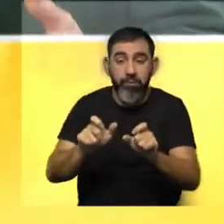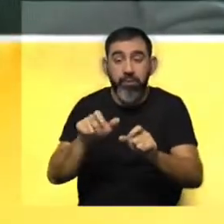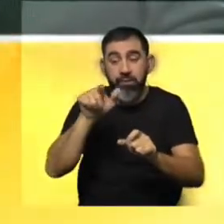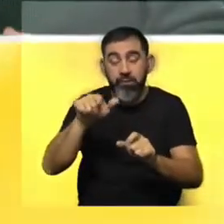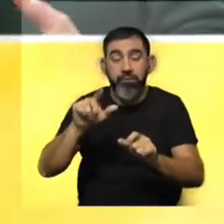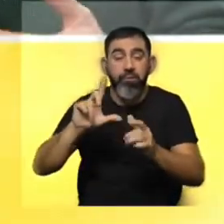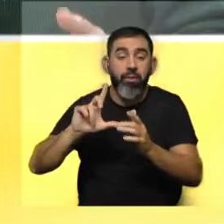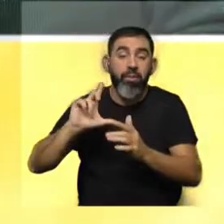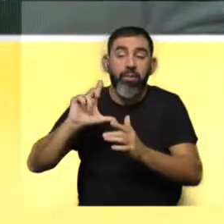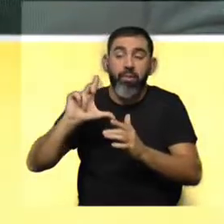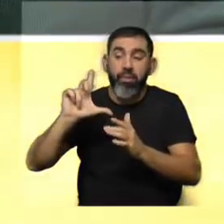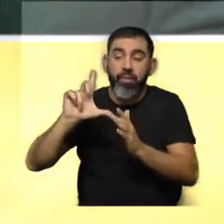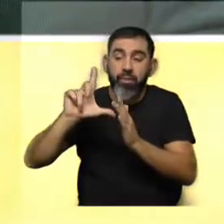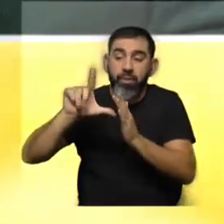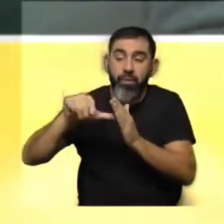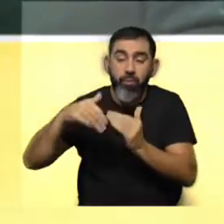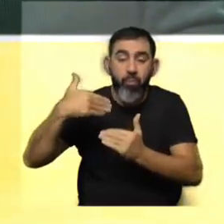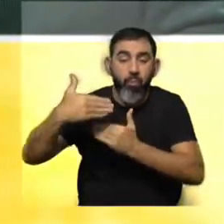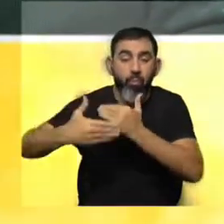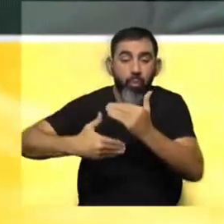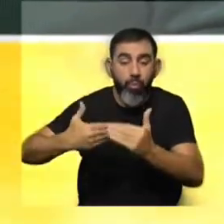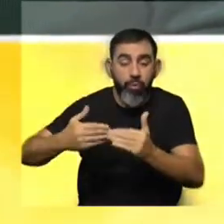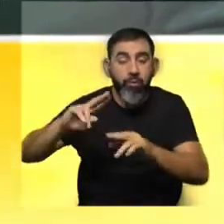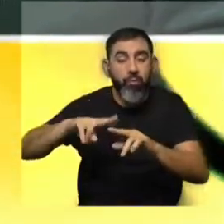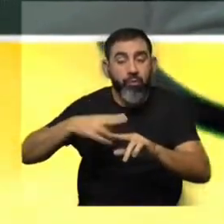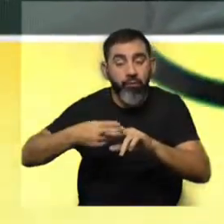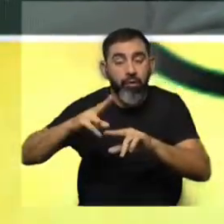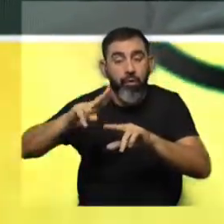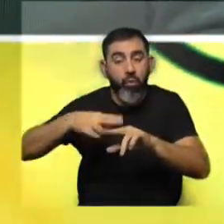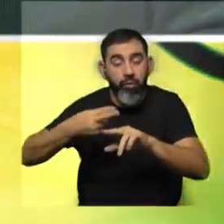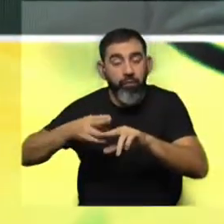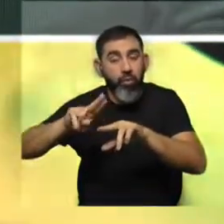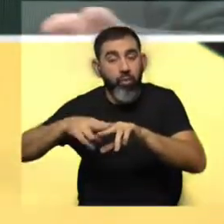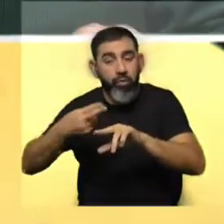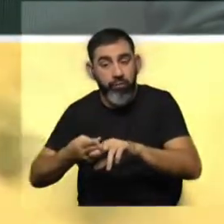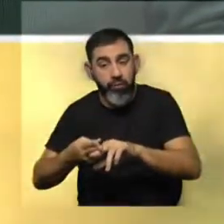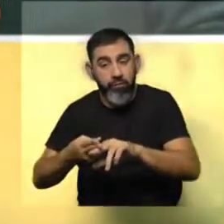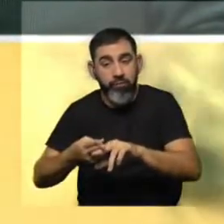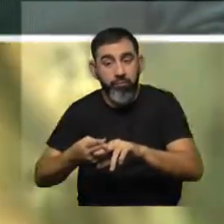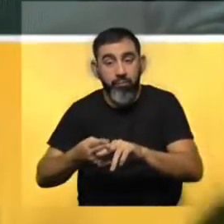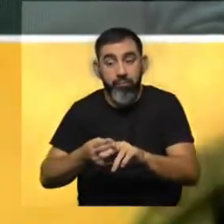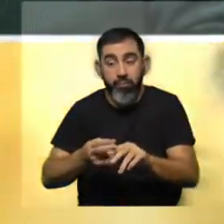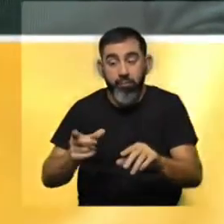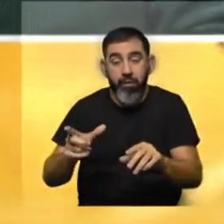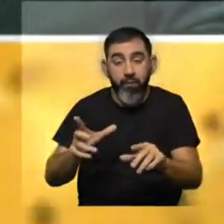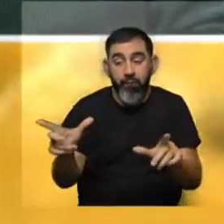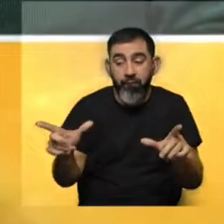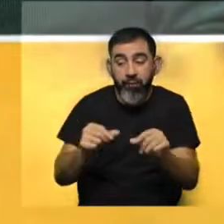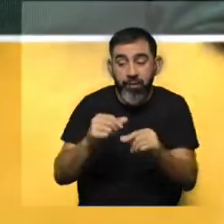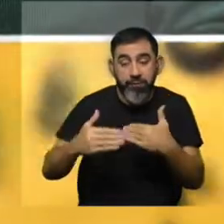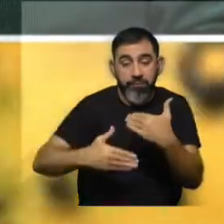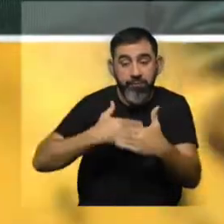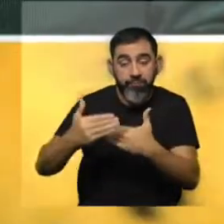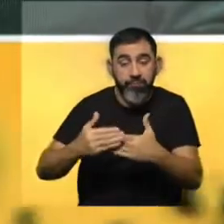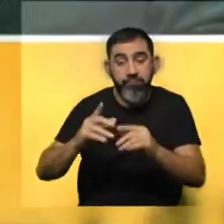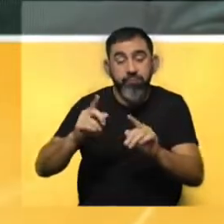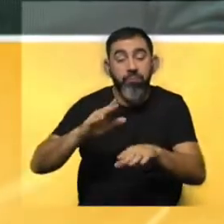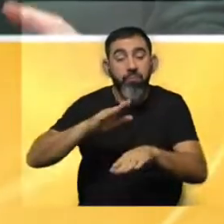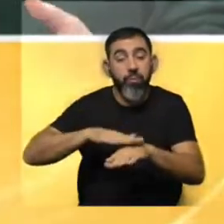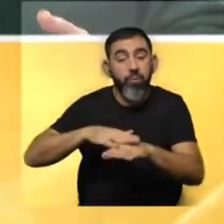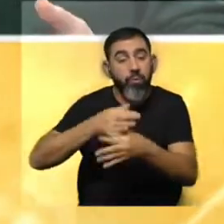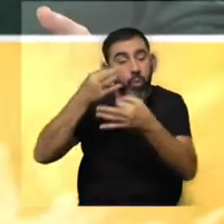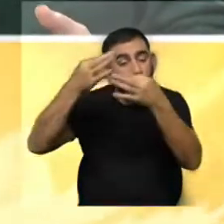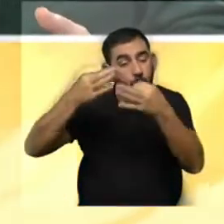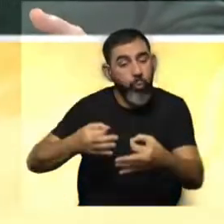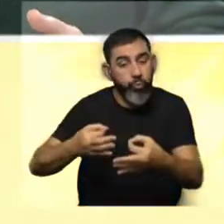se fue postergando y se fue repitiendo a lo largo de la historia. Y para salir de ese ciclo hay que salir en el momento que